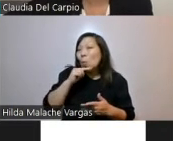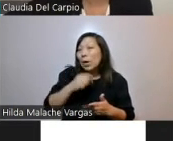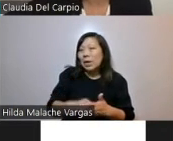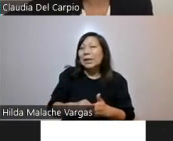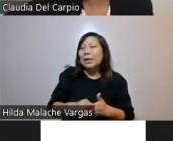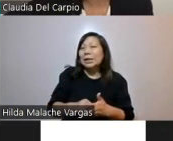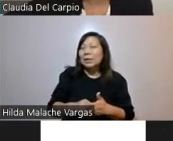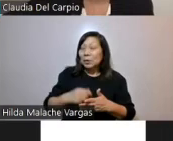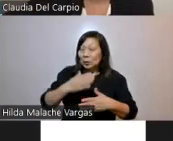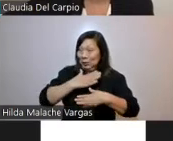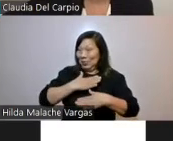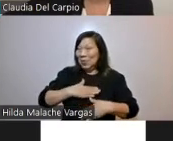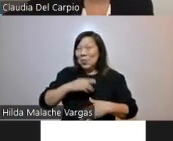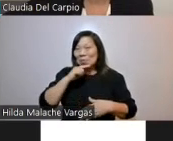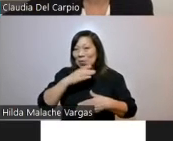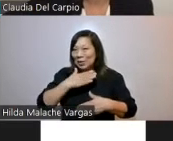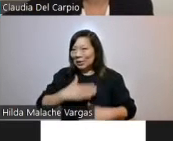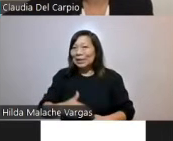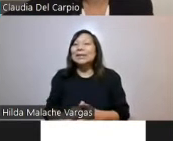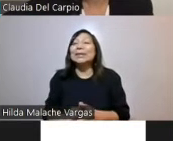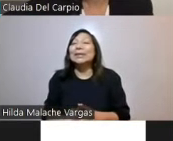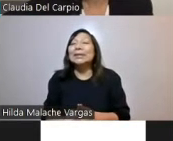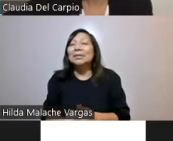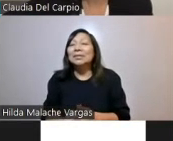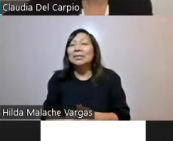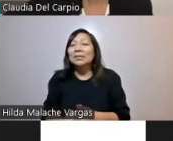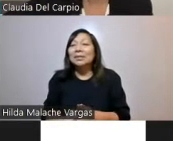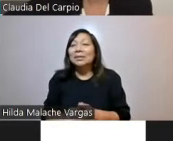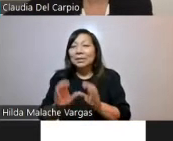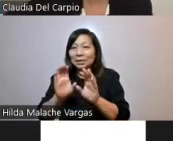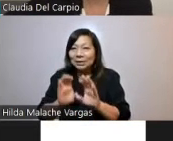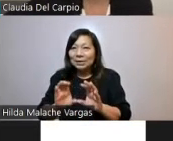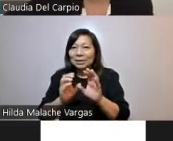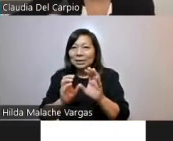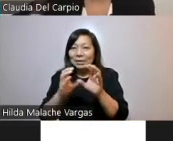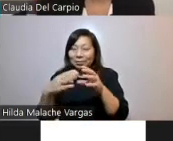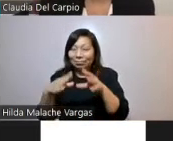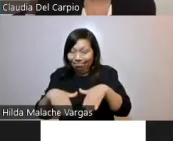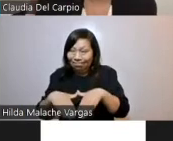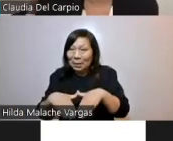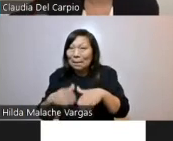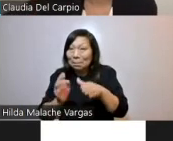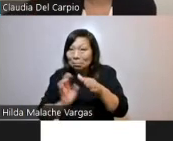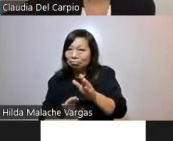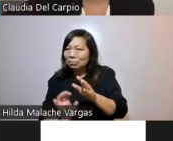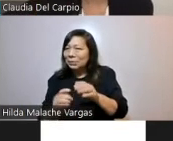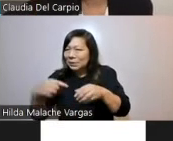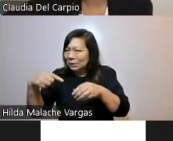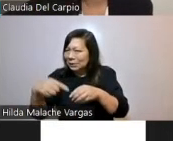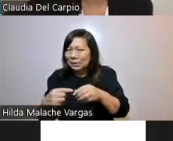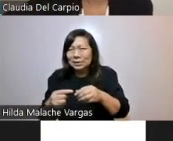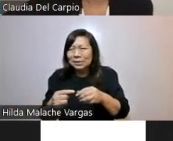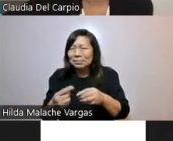nuestra anatomía hace que el ano y el recto estén muy cerca a la vulva. No tiene que haber penetración